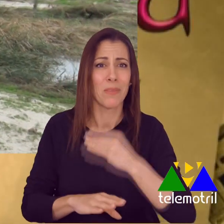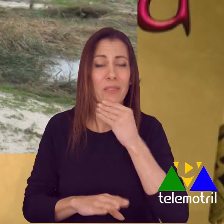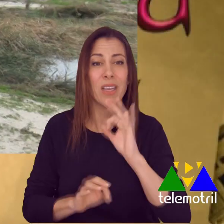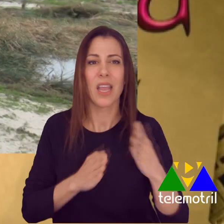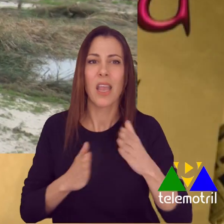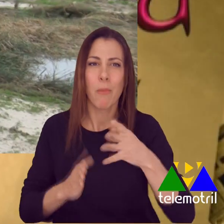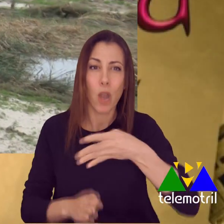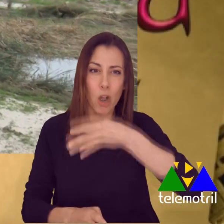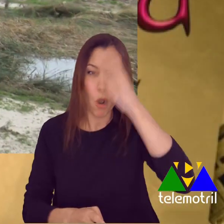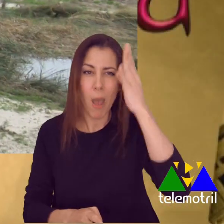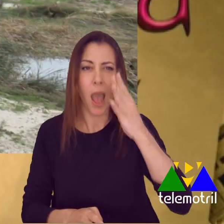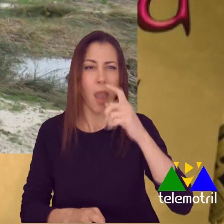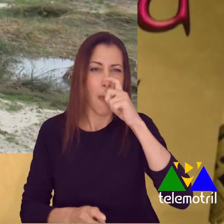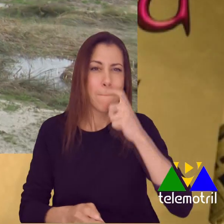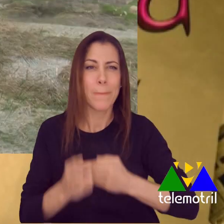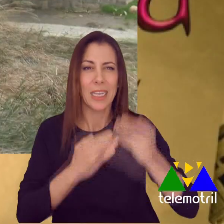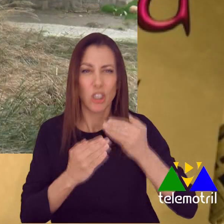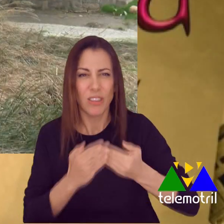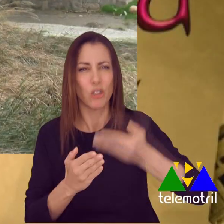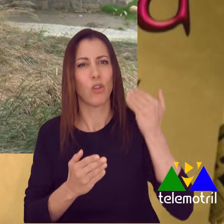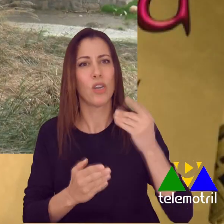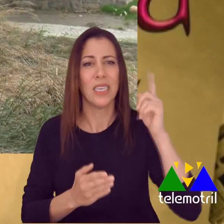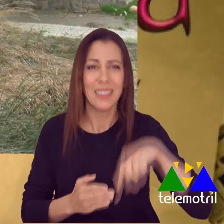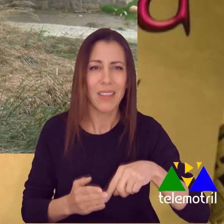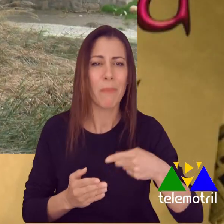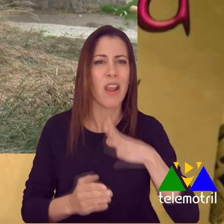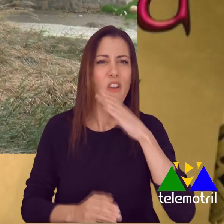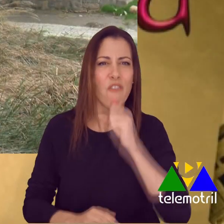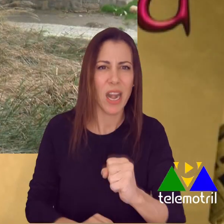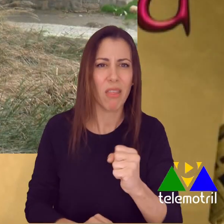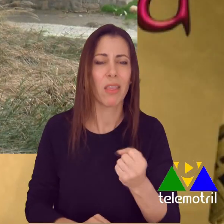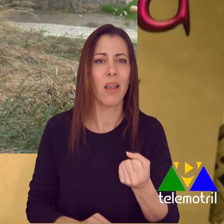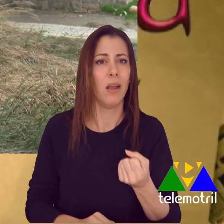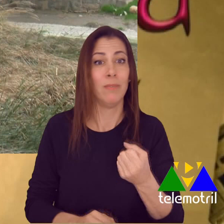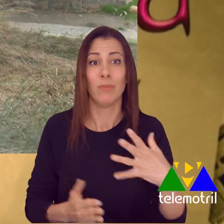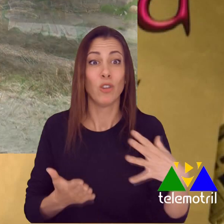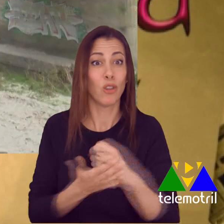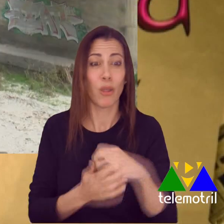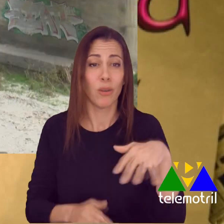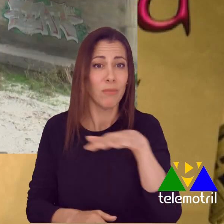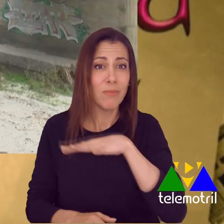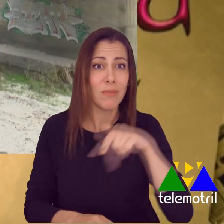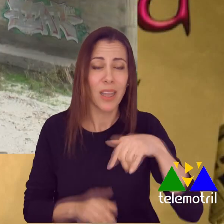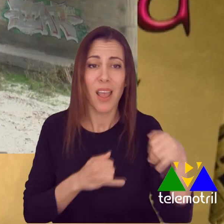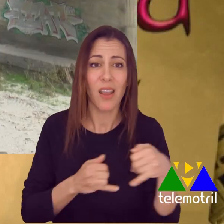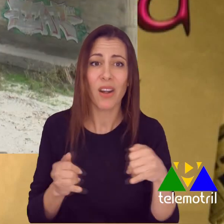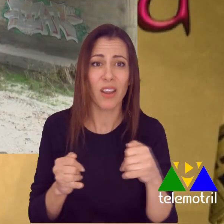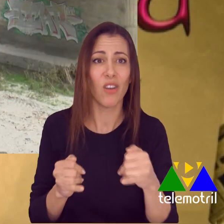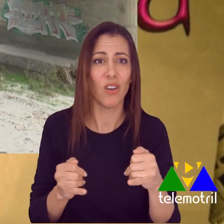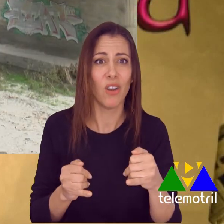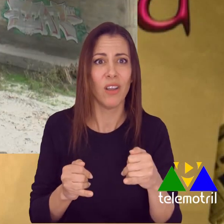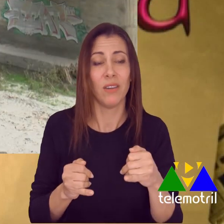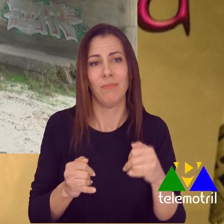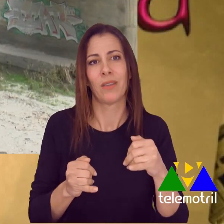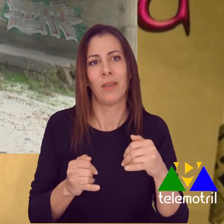romana, prehistórica seguramente, romana, fenicia, es decir, todo alrededor de este río que